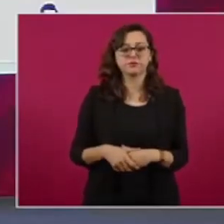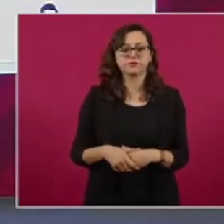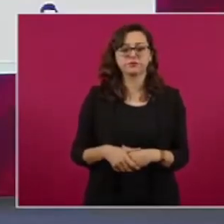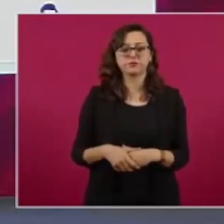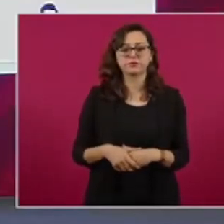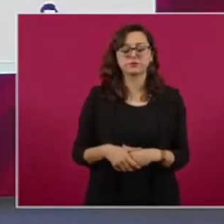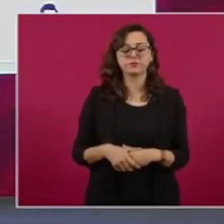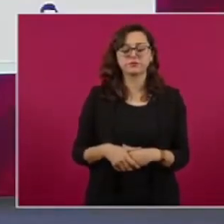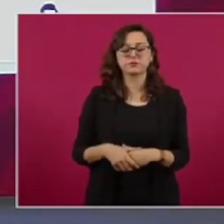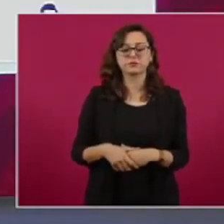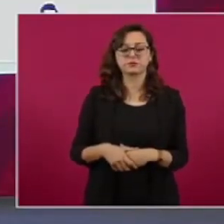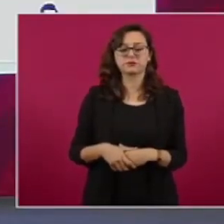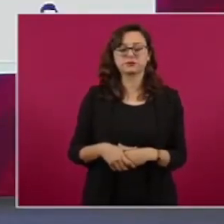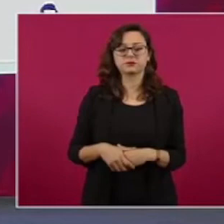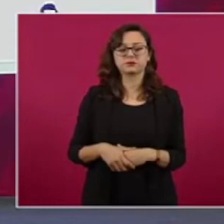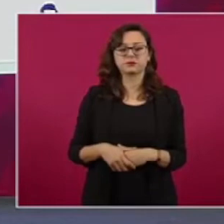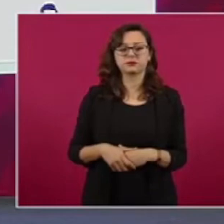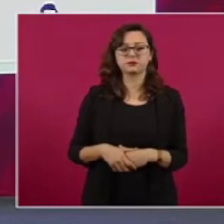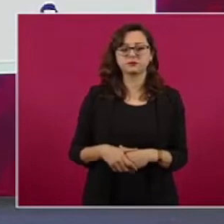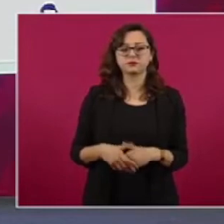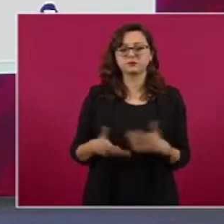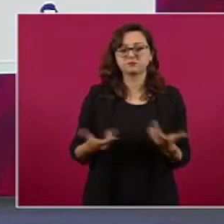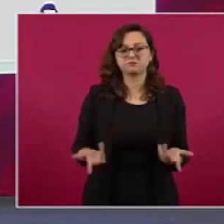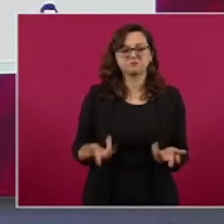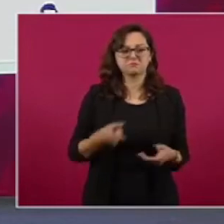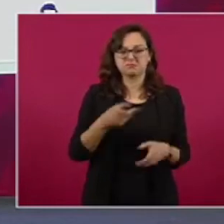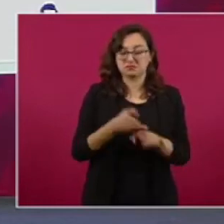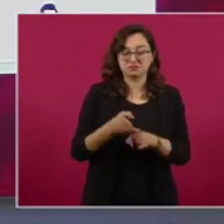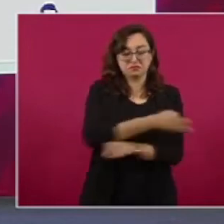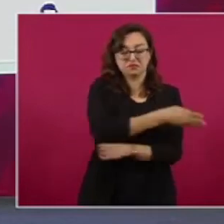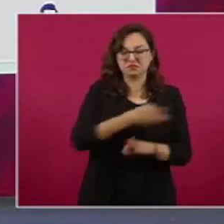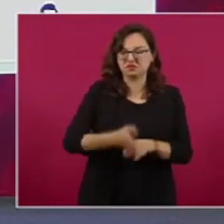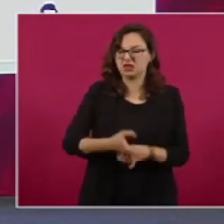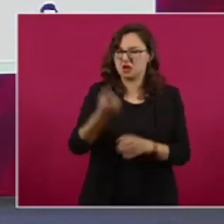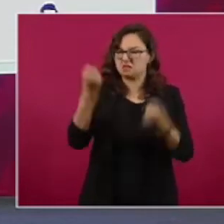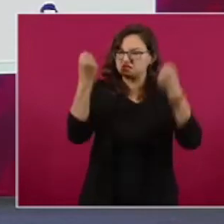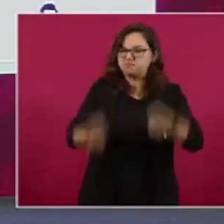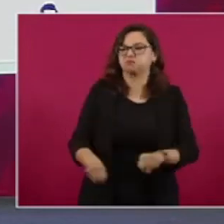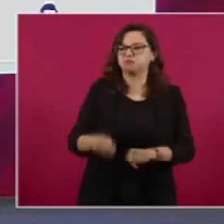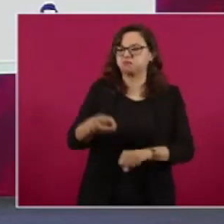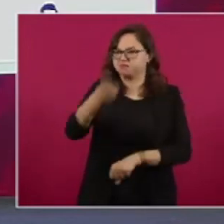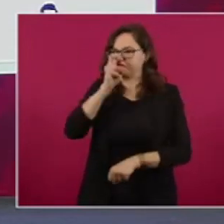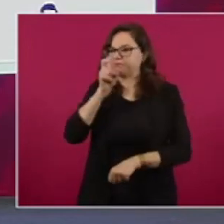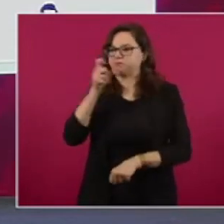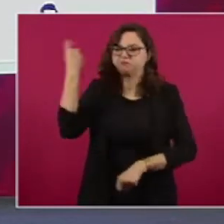Se pensaba que todo se iba a resolver con medidas coercitivas,